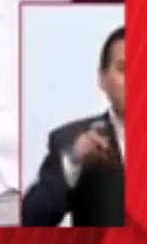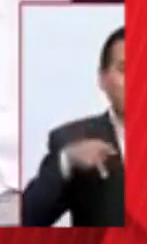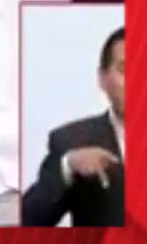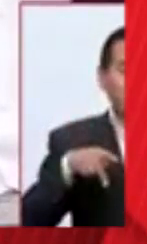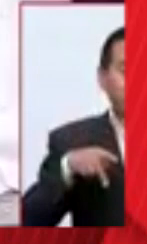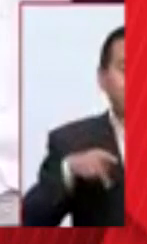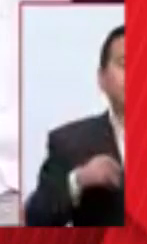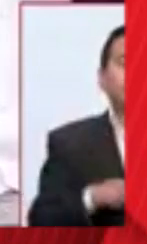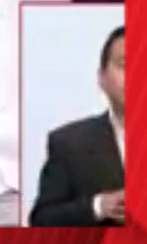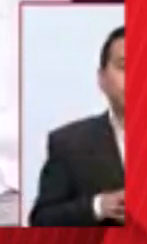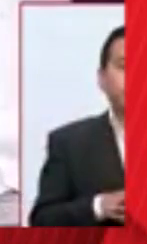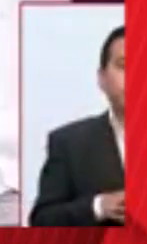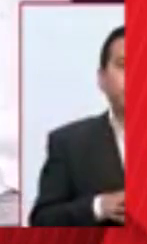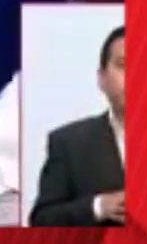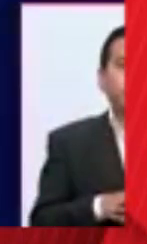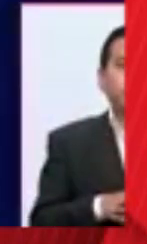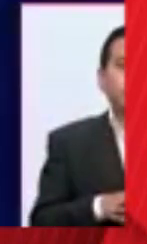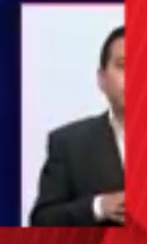pueblos,